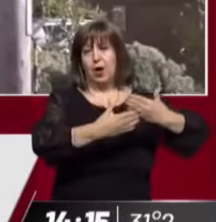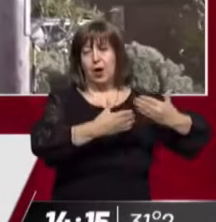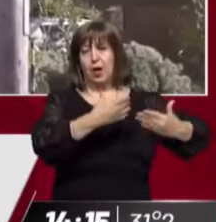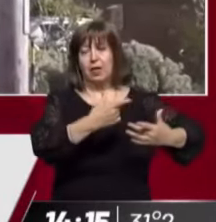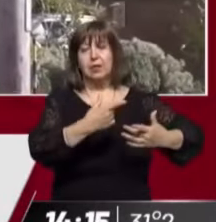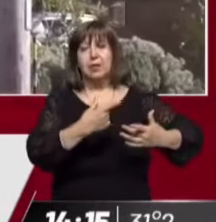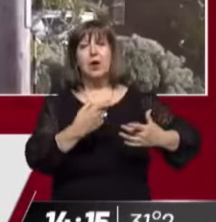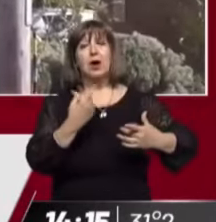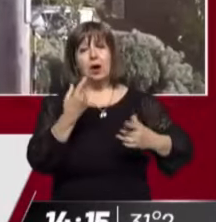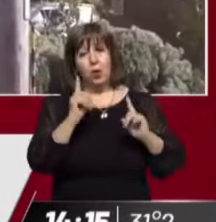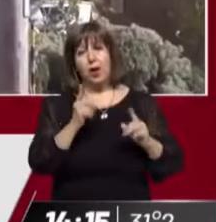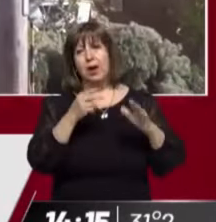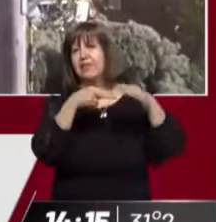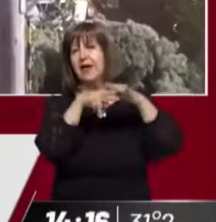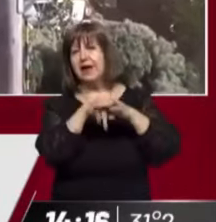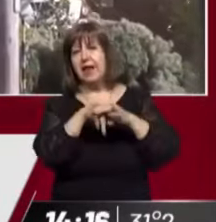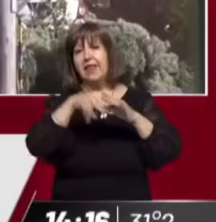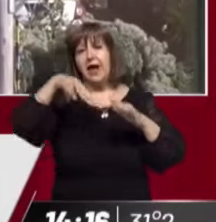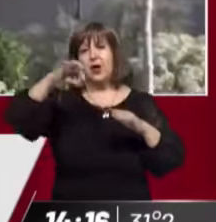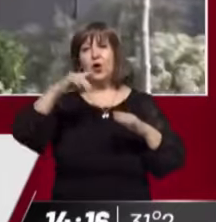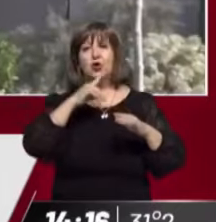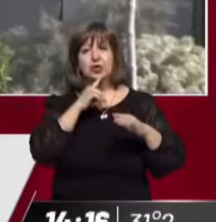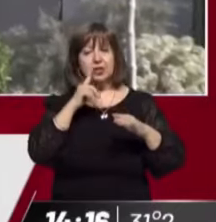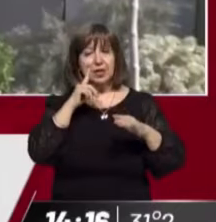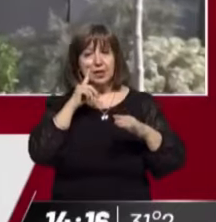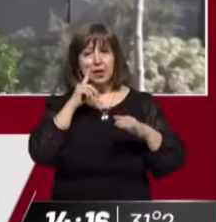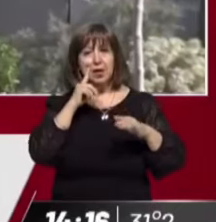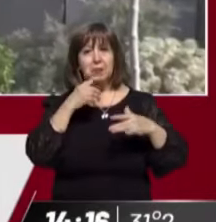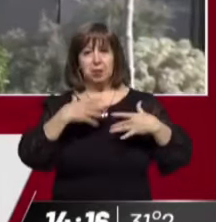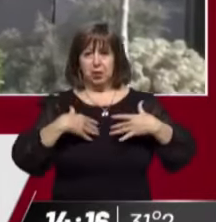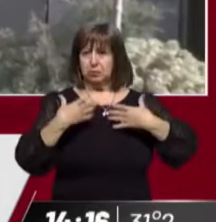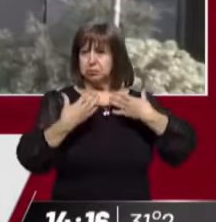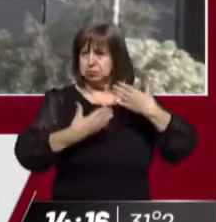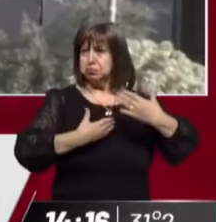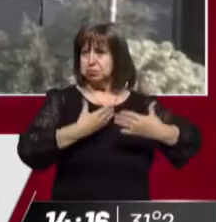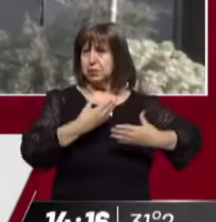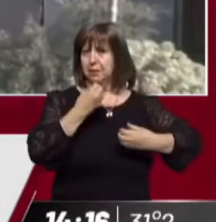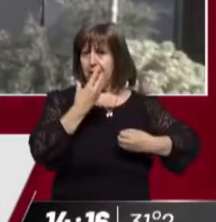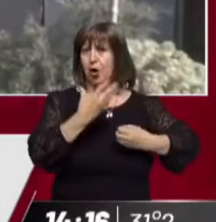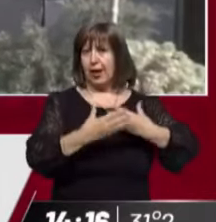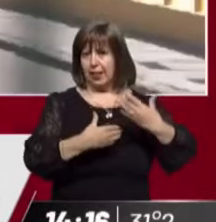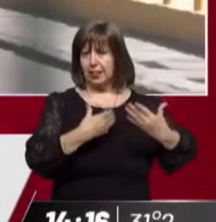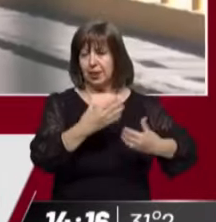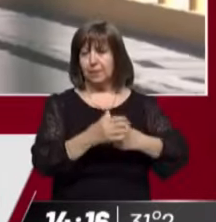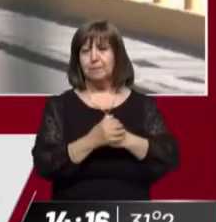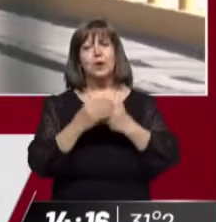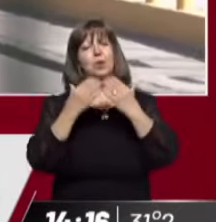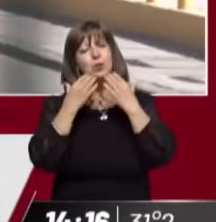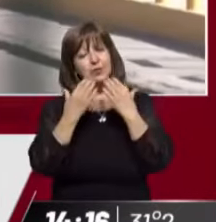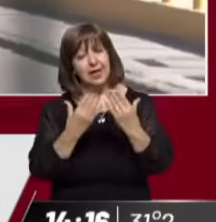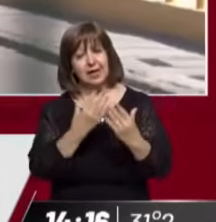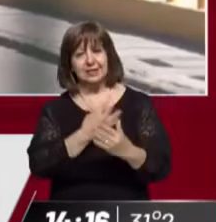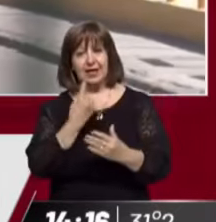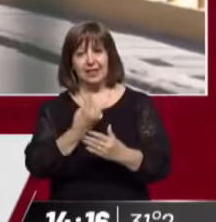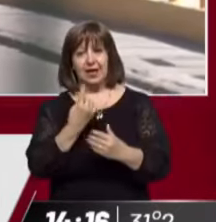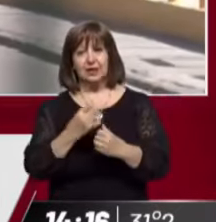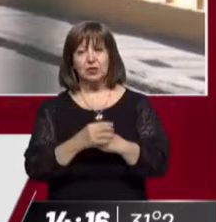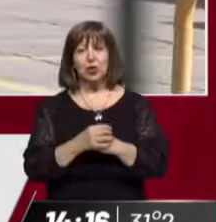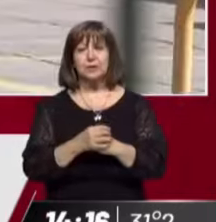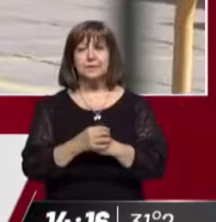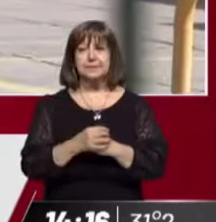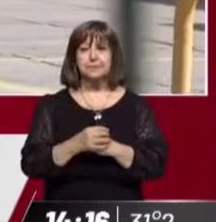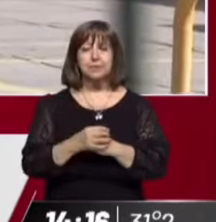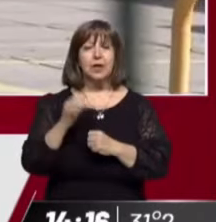por supuesto, sí, internada también, pero estaba con una buena evolución en el Hospital Noti. Muchas gracias. Lo único que vamos a agregar